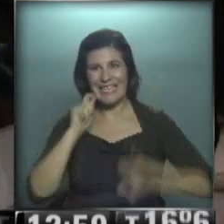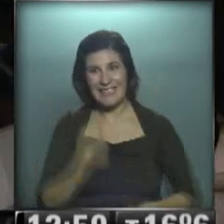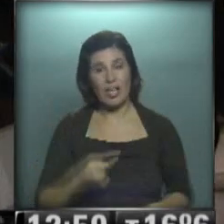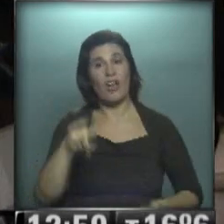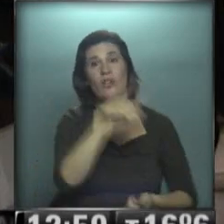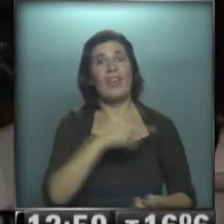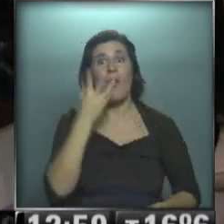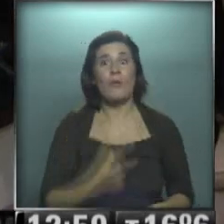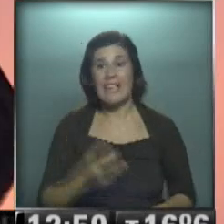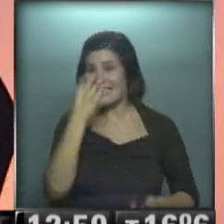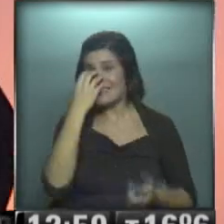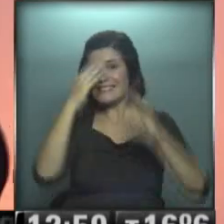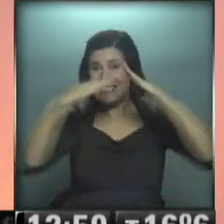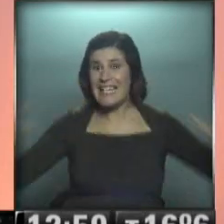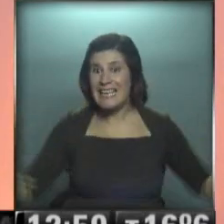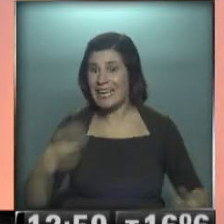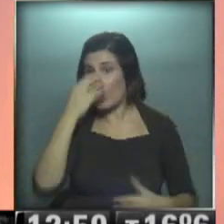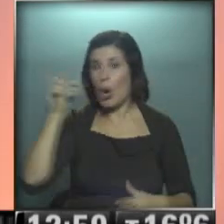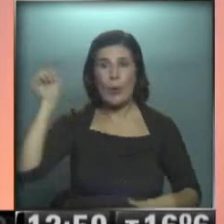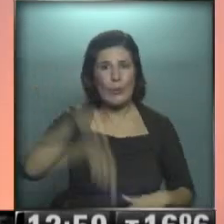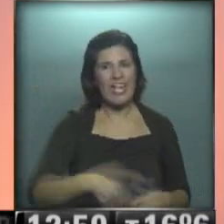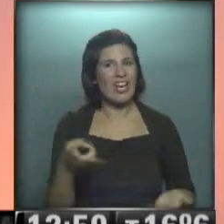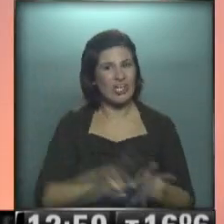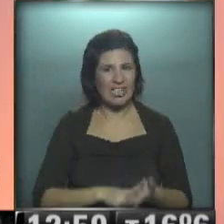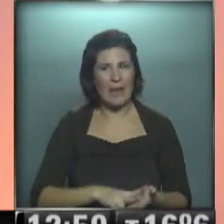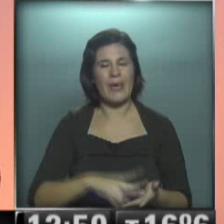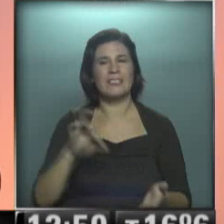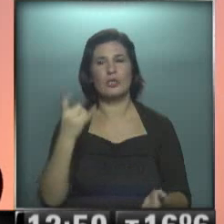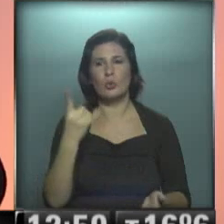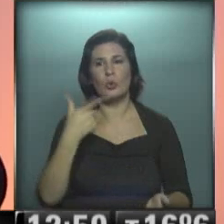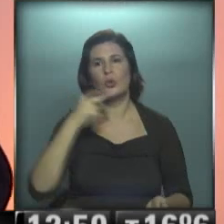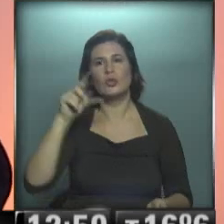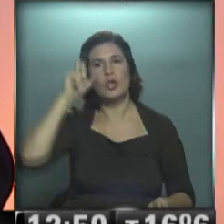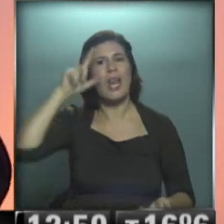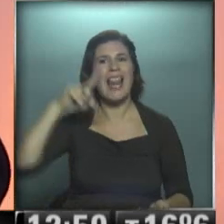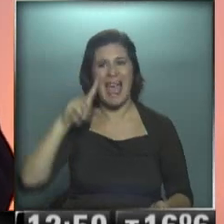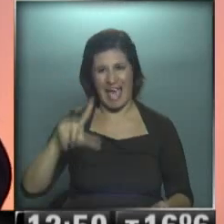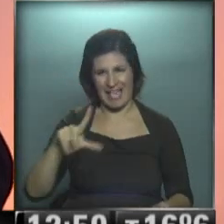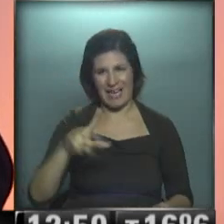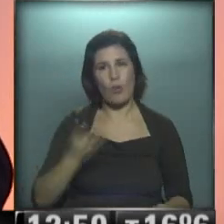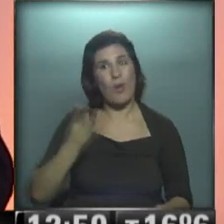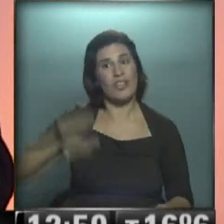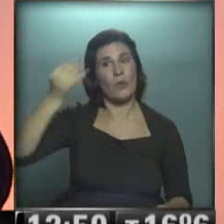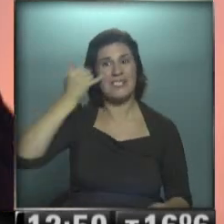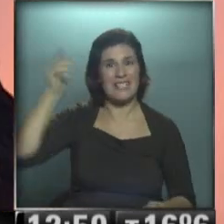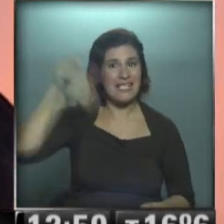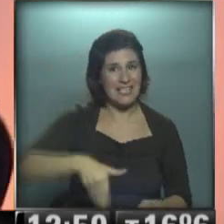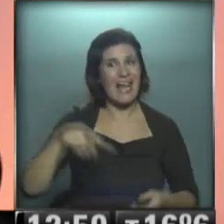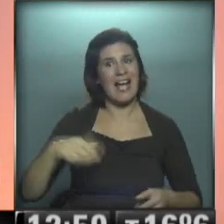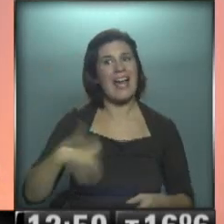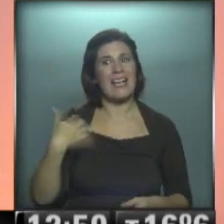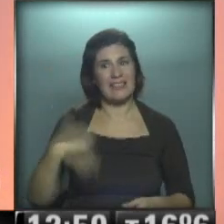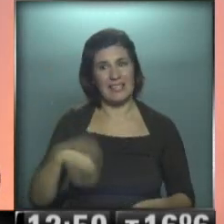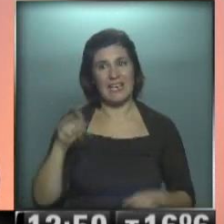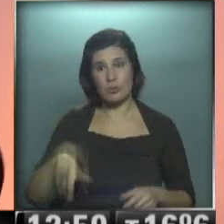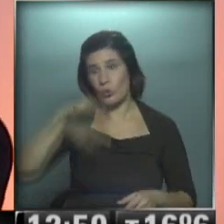el Cirque du Soleil. Dale. Que llega nuevamente a la Argentina, cuarto espectáculo que estrena en Buenos Aires. Hablamos de Corteo. Si pensamos